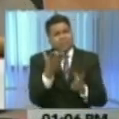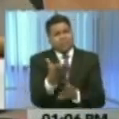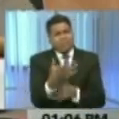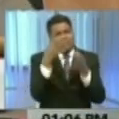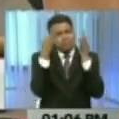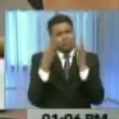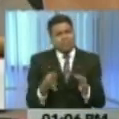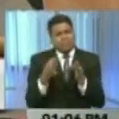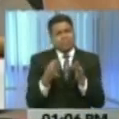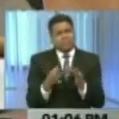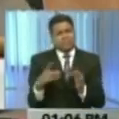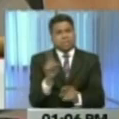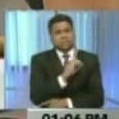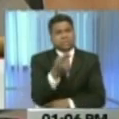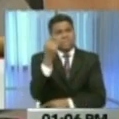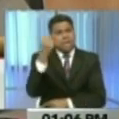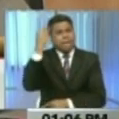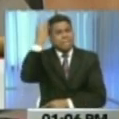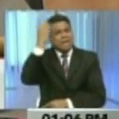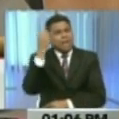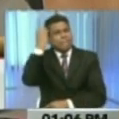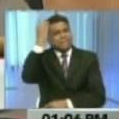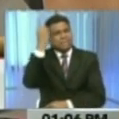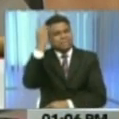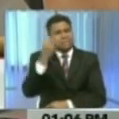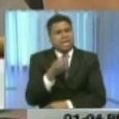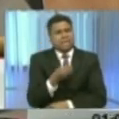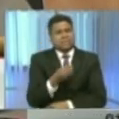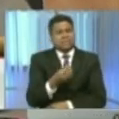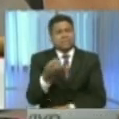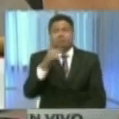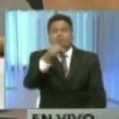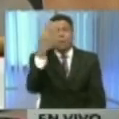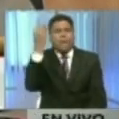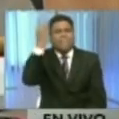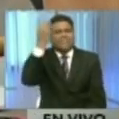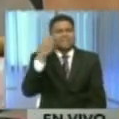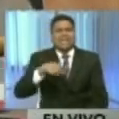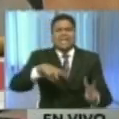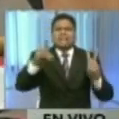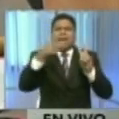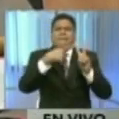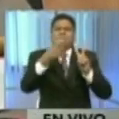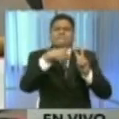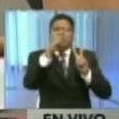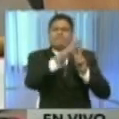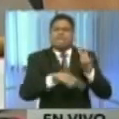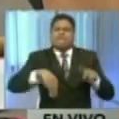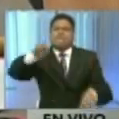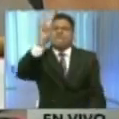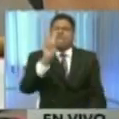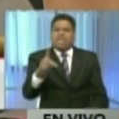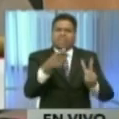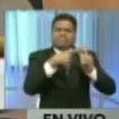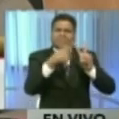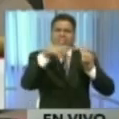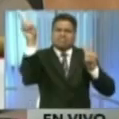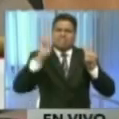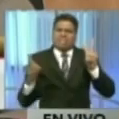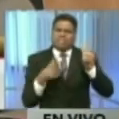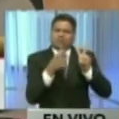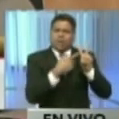ni siquiera para pensar en la letra B de Venezuela. Usted no puede hacer nada sobre Venezuela, usted se